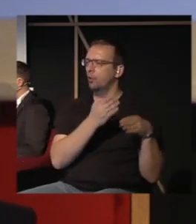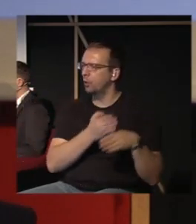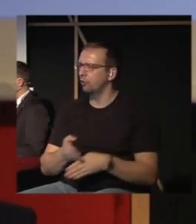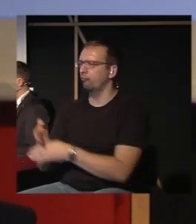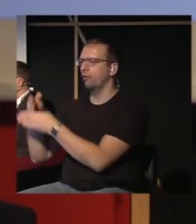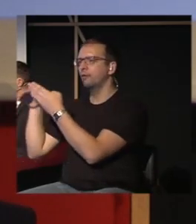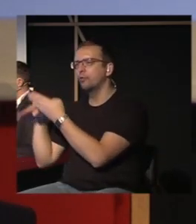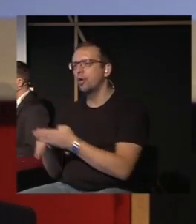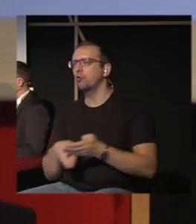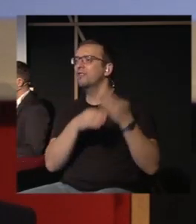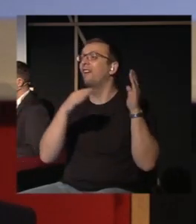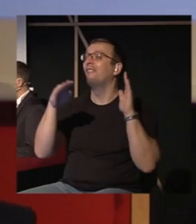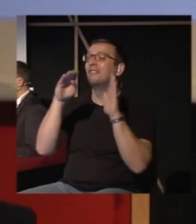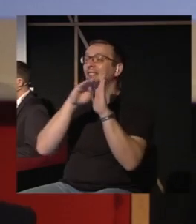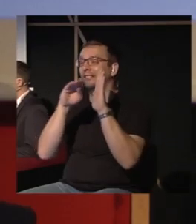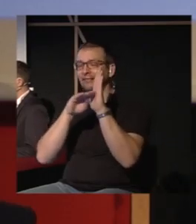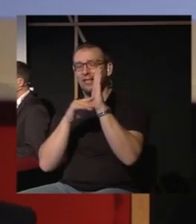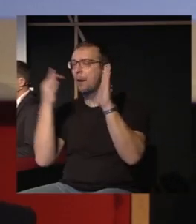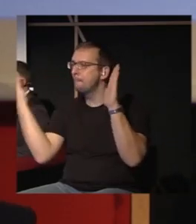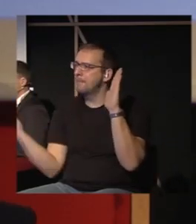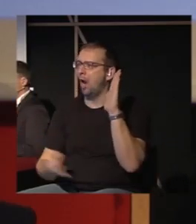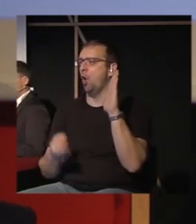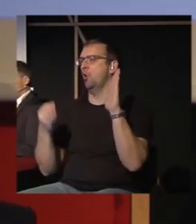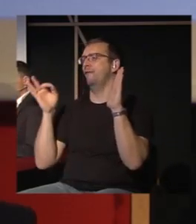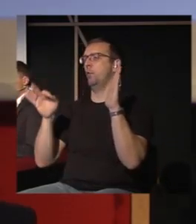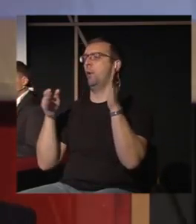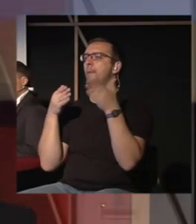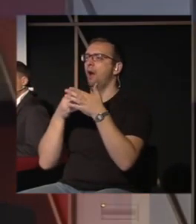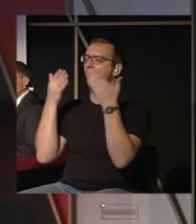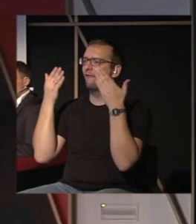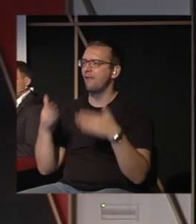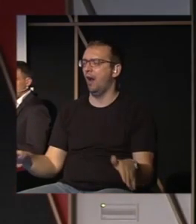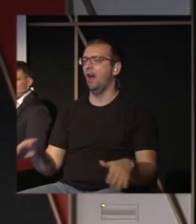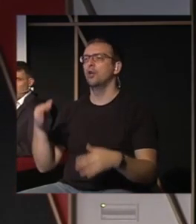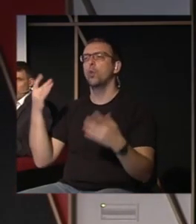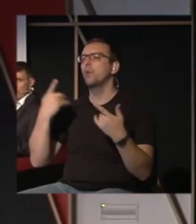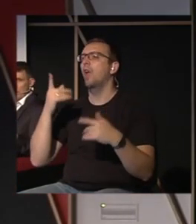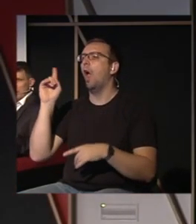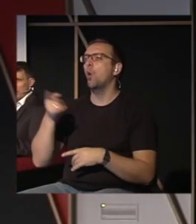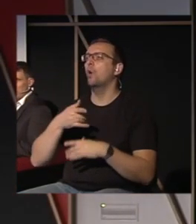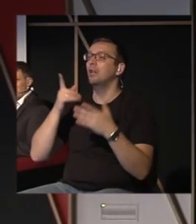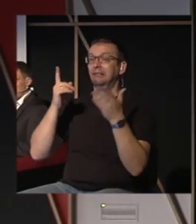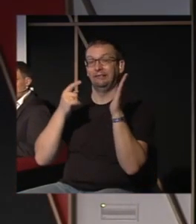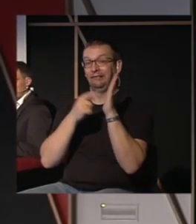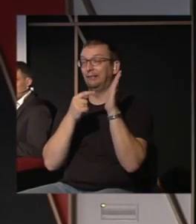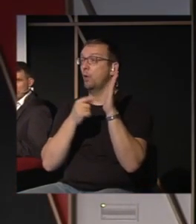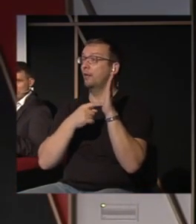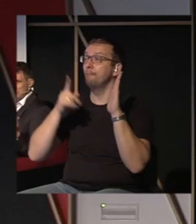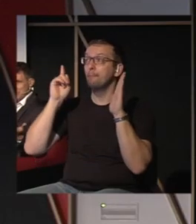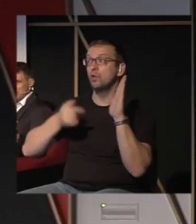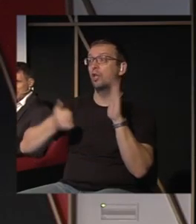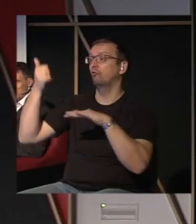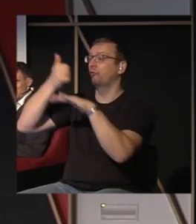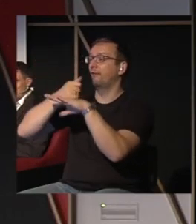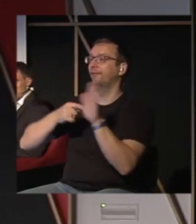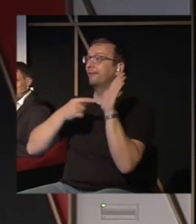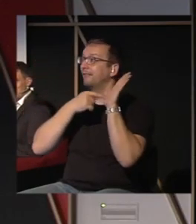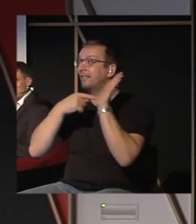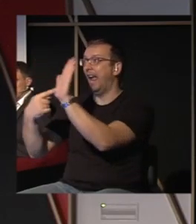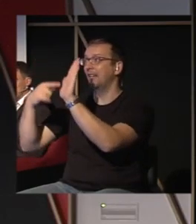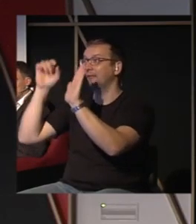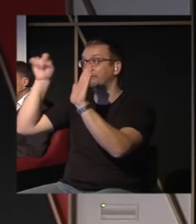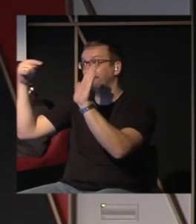así apretar a nuestros dirigentes. Thank you very much. Now I open the floor to you if